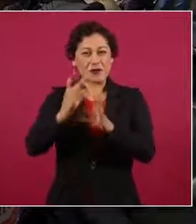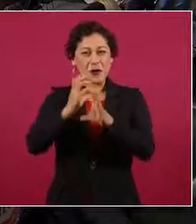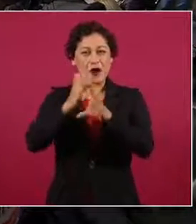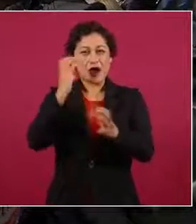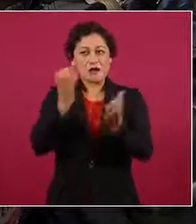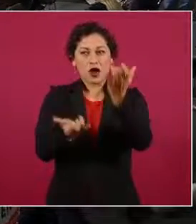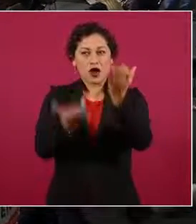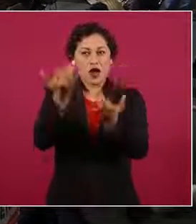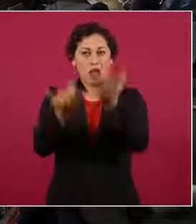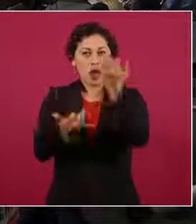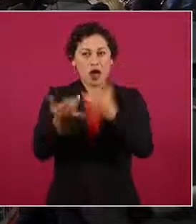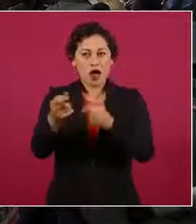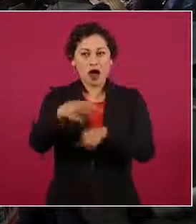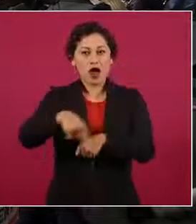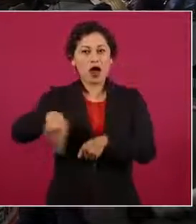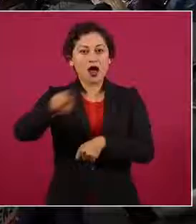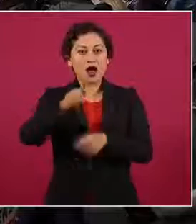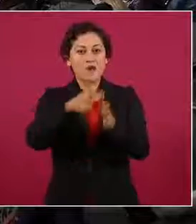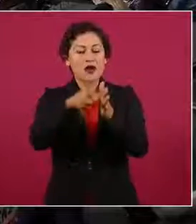no aparecía nada.